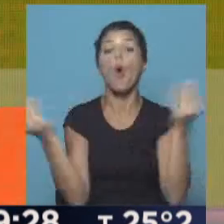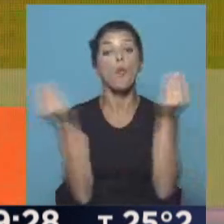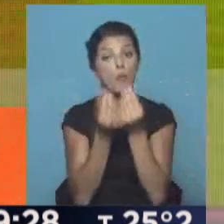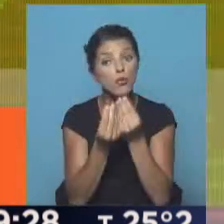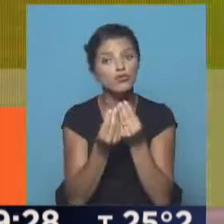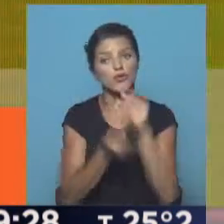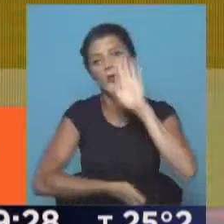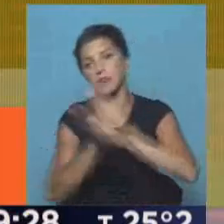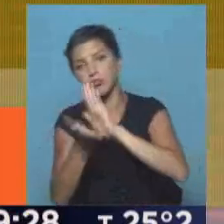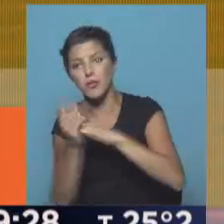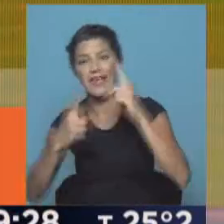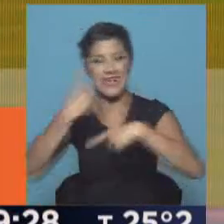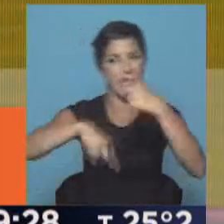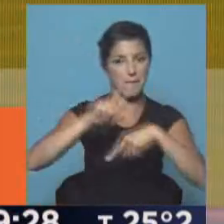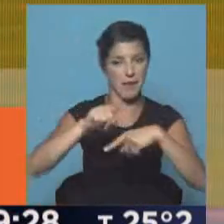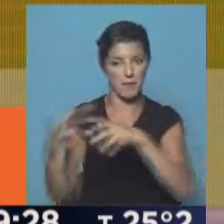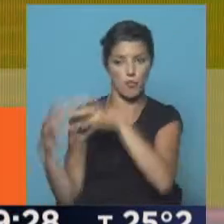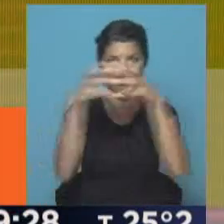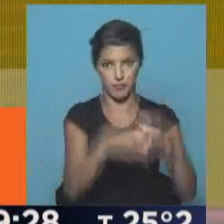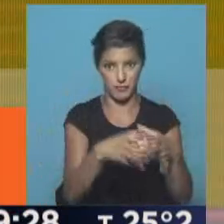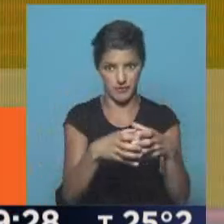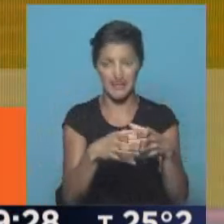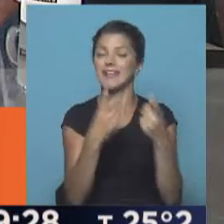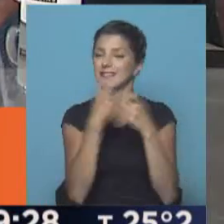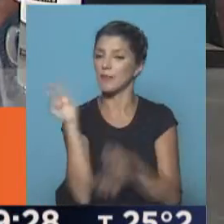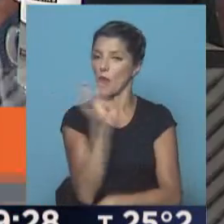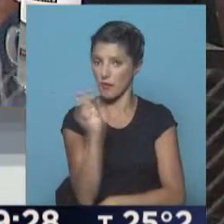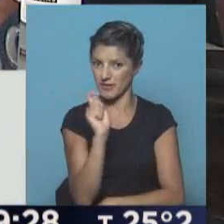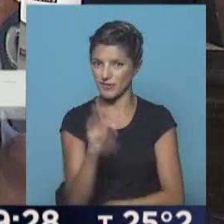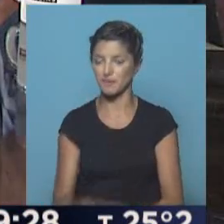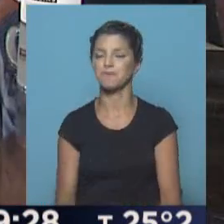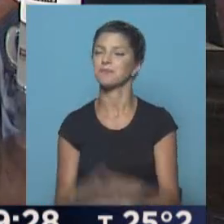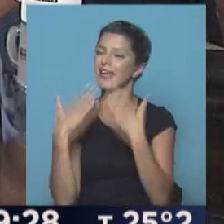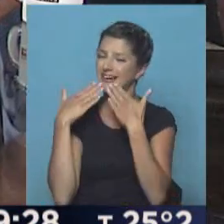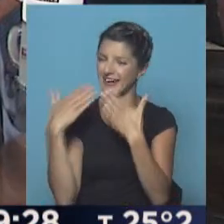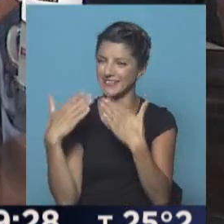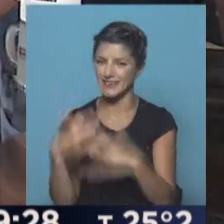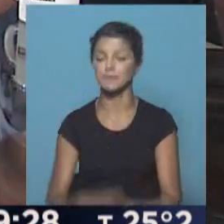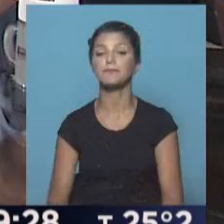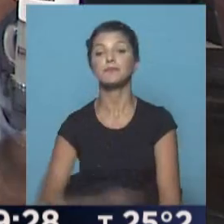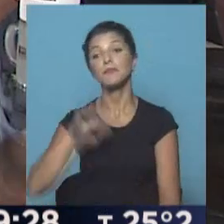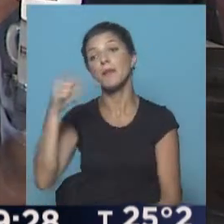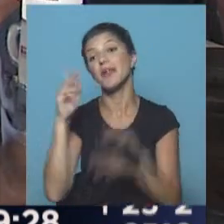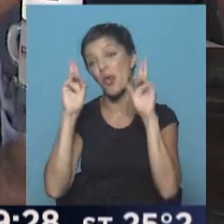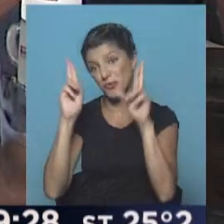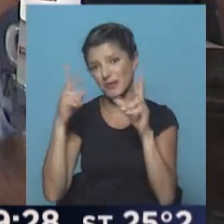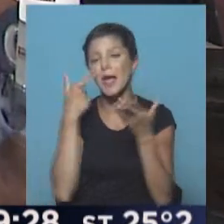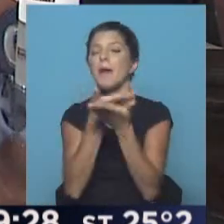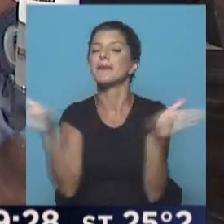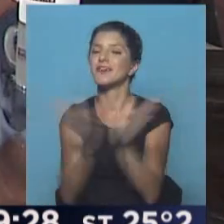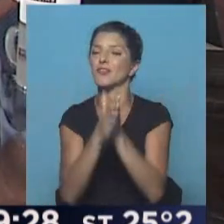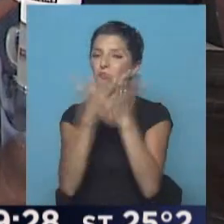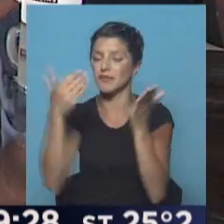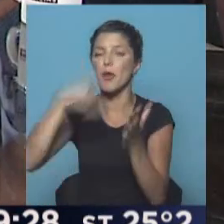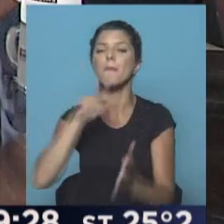van y son reemplazados por el otro, y tomará algunos meses hacer ese ajuste. Gracias, Gabriel. Gracias. Mañana suerte en la presentación de tu libro, Materia